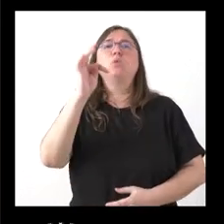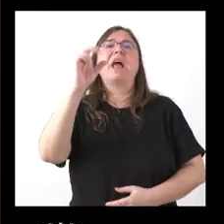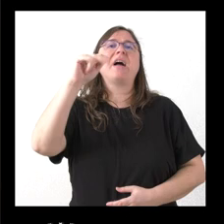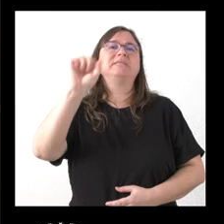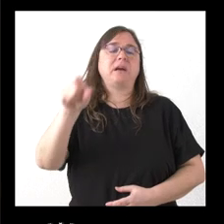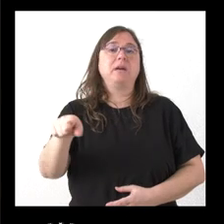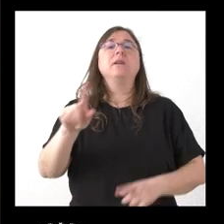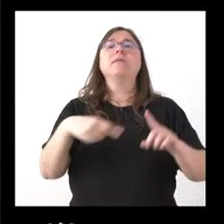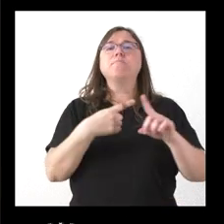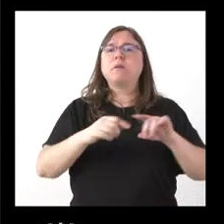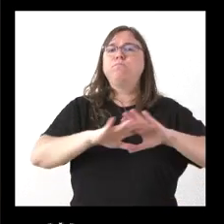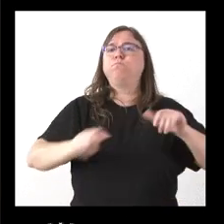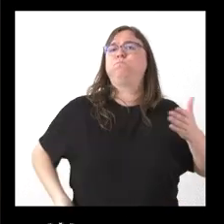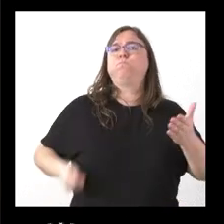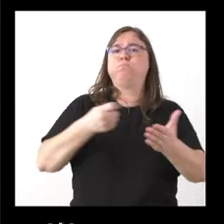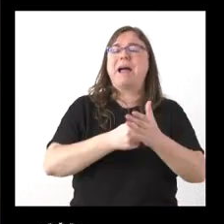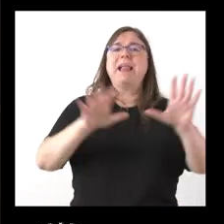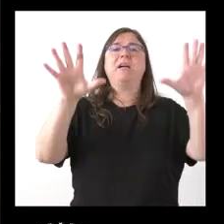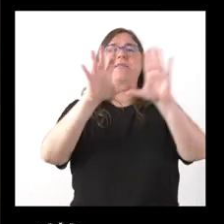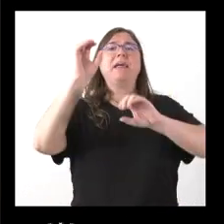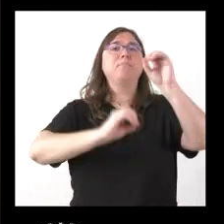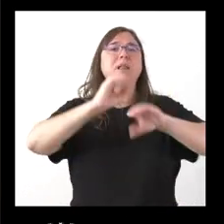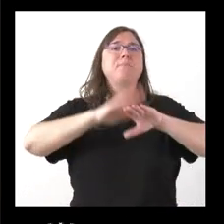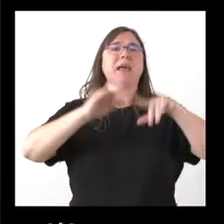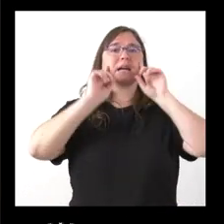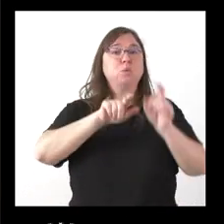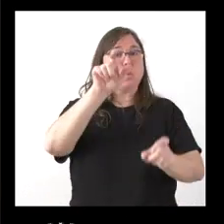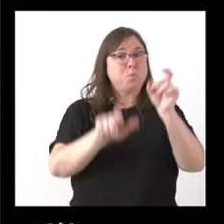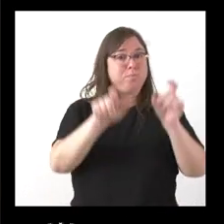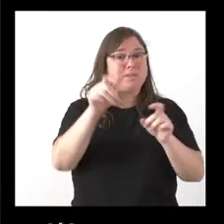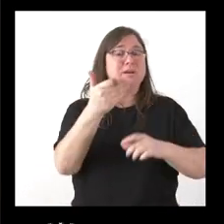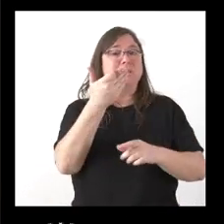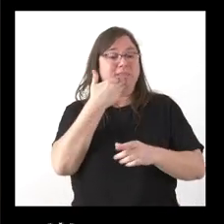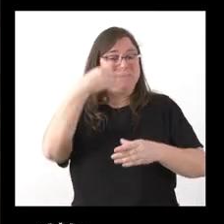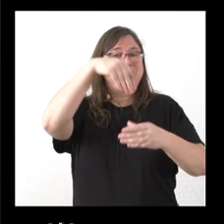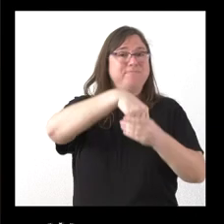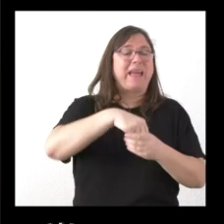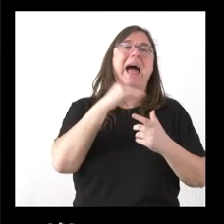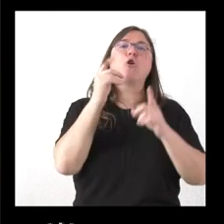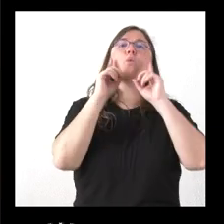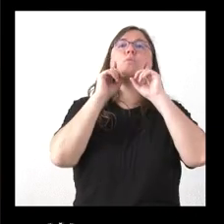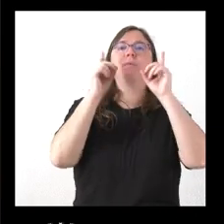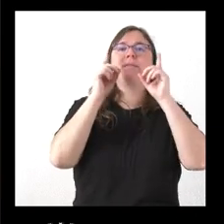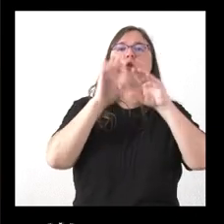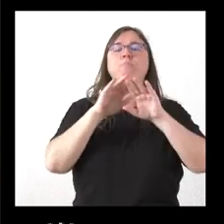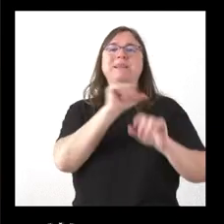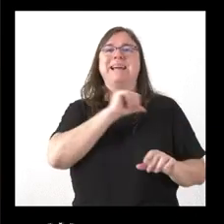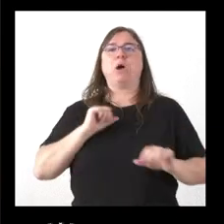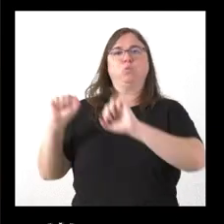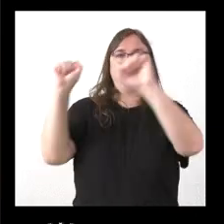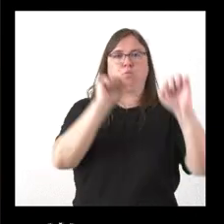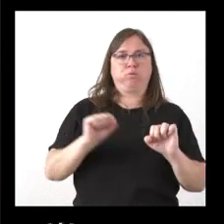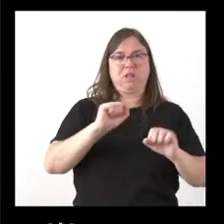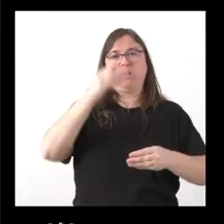una bonificación del 10% aquellas personas que hayan introducido en su explotación medidas preventivas y de autoprotección por tanto